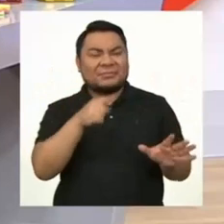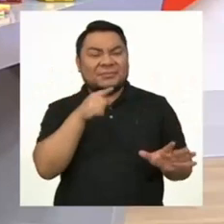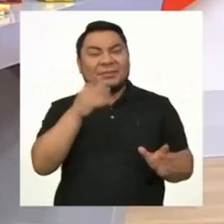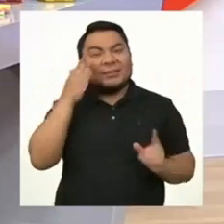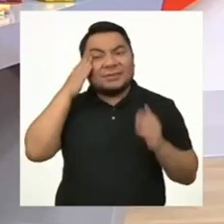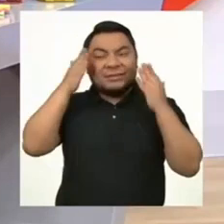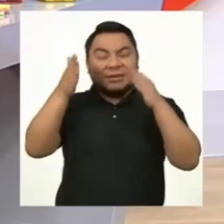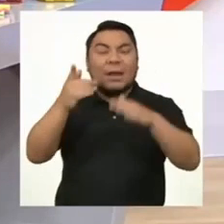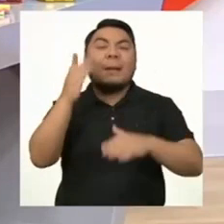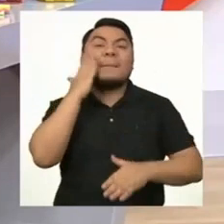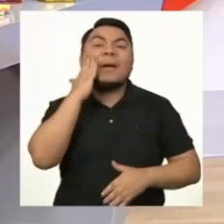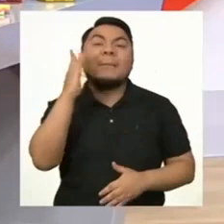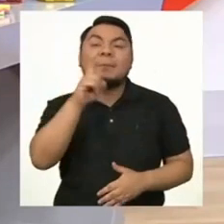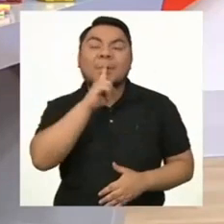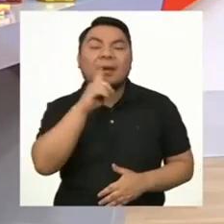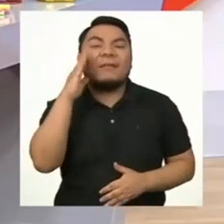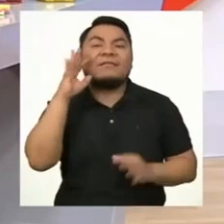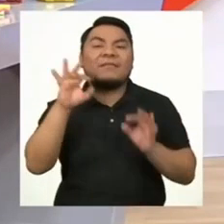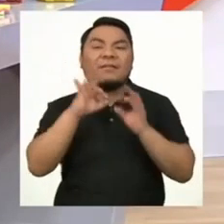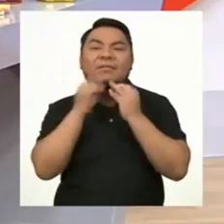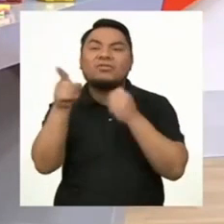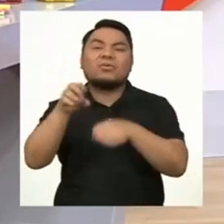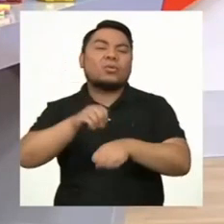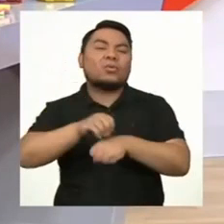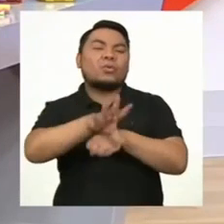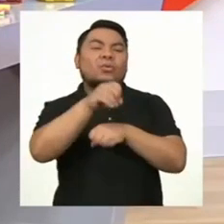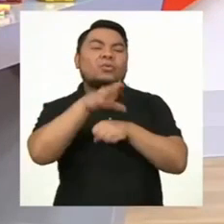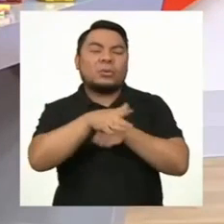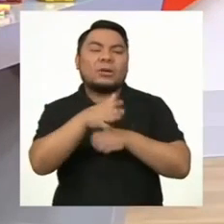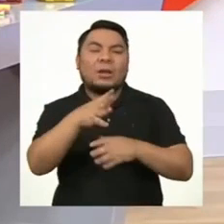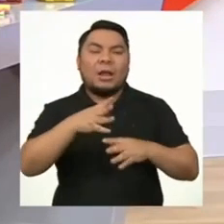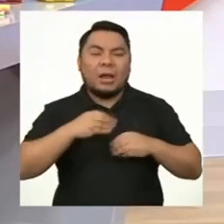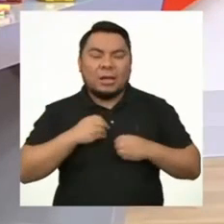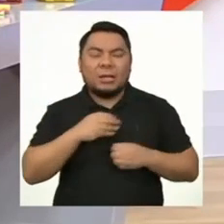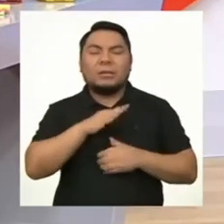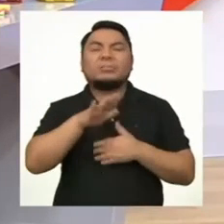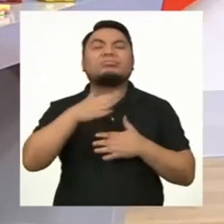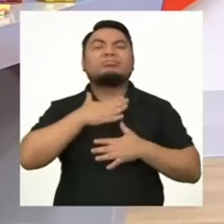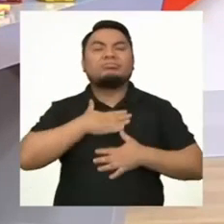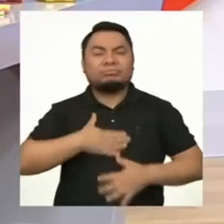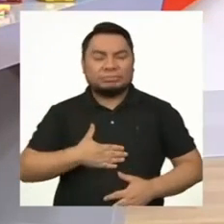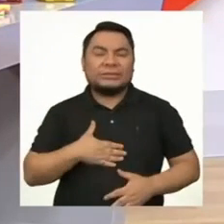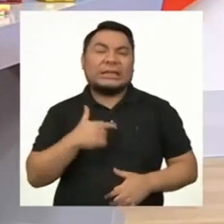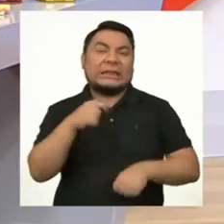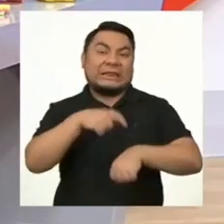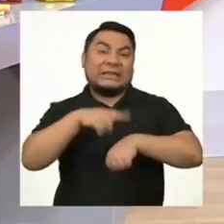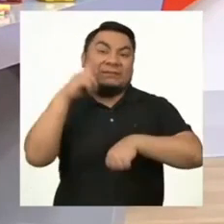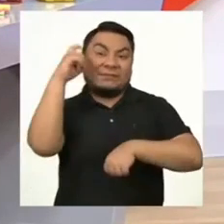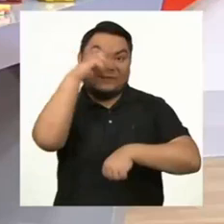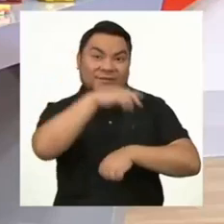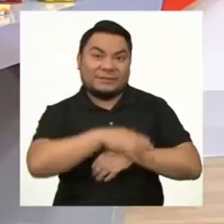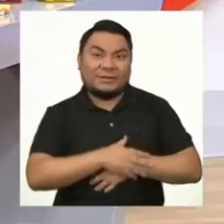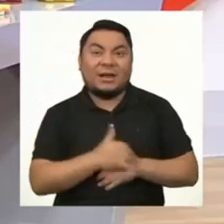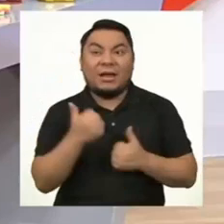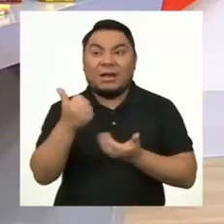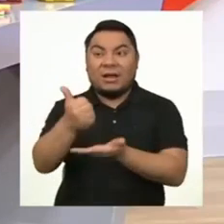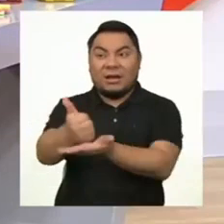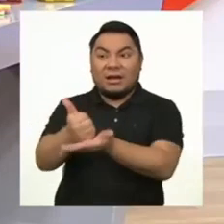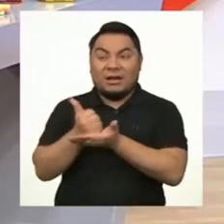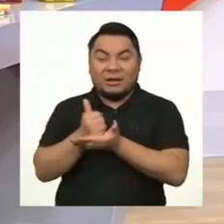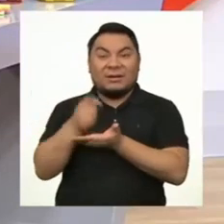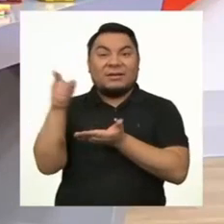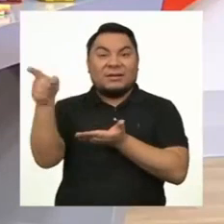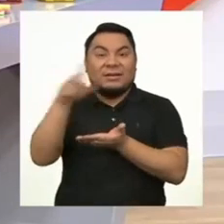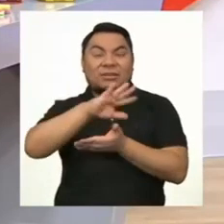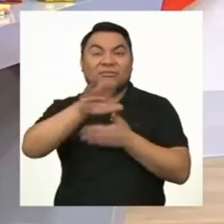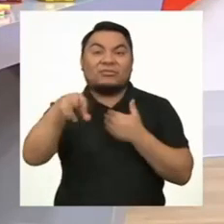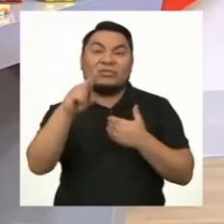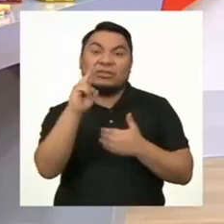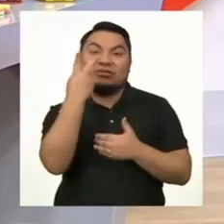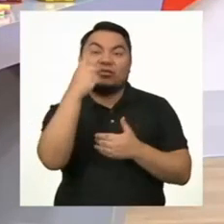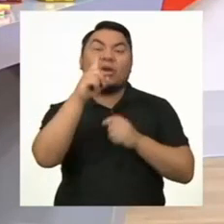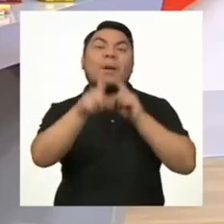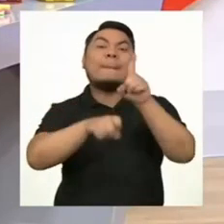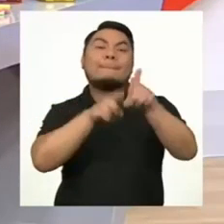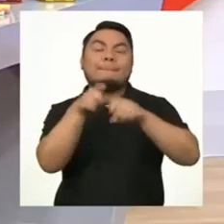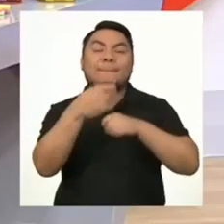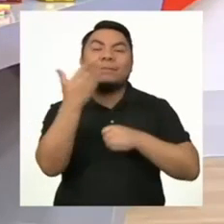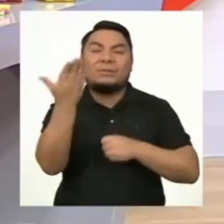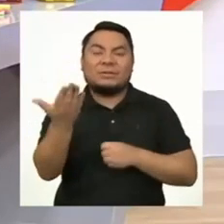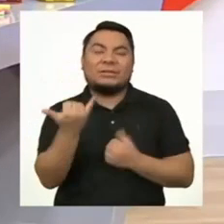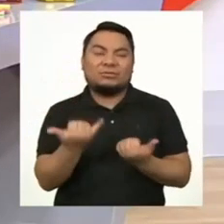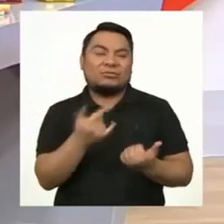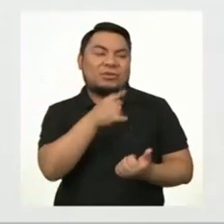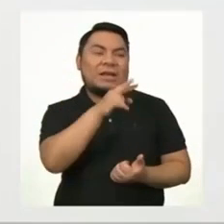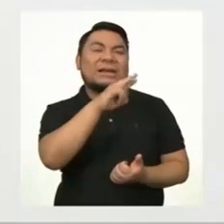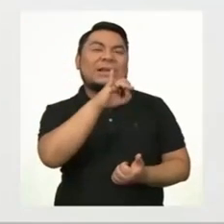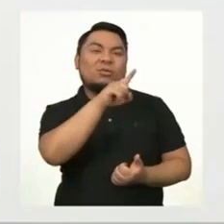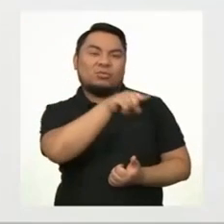y padres de familia con consejos para afrontar mejor esta situación. Por ello, nos ayudará a desarrollar la segunda pregunta planteada